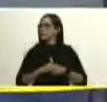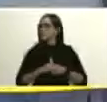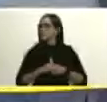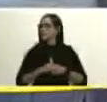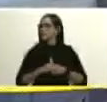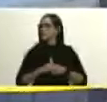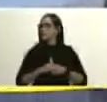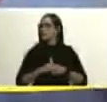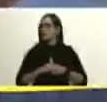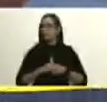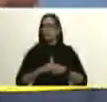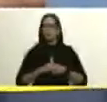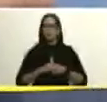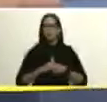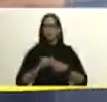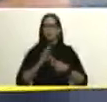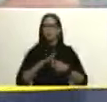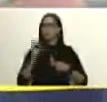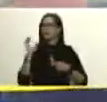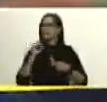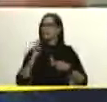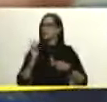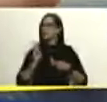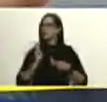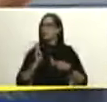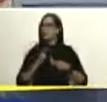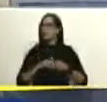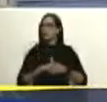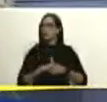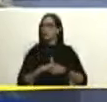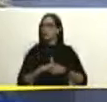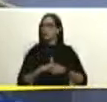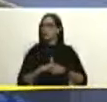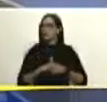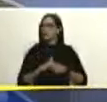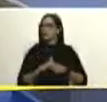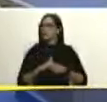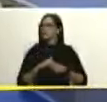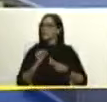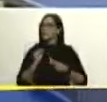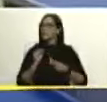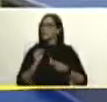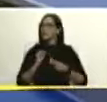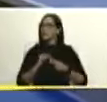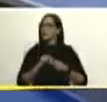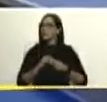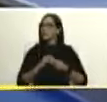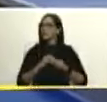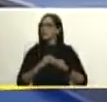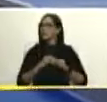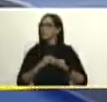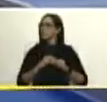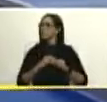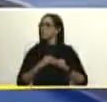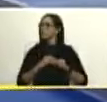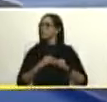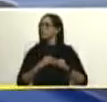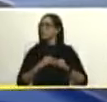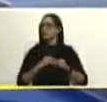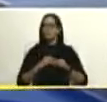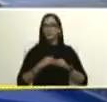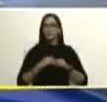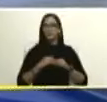el Estado venezolano. Hoy acá nos encontramos en uno de los talleres, seis talleres que